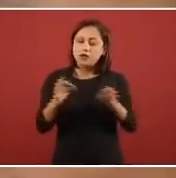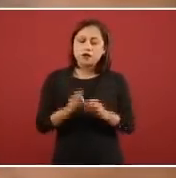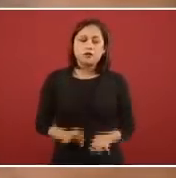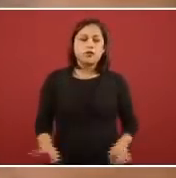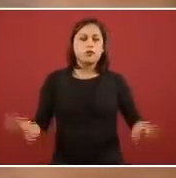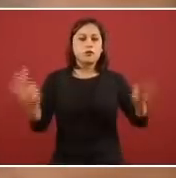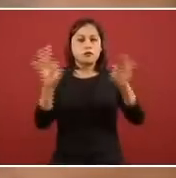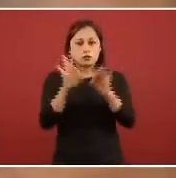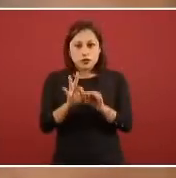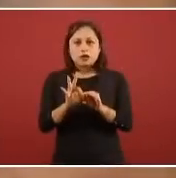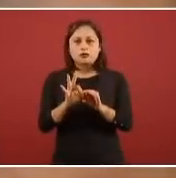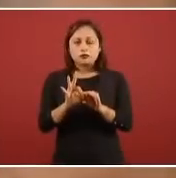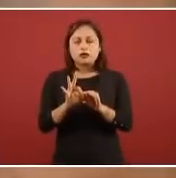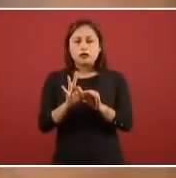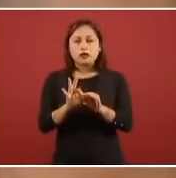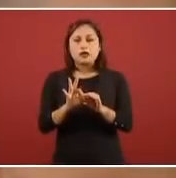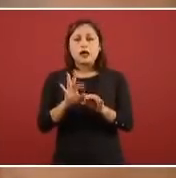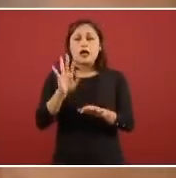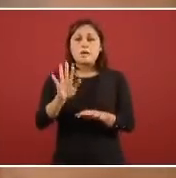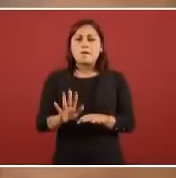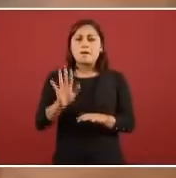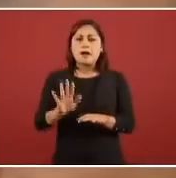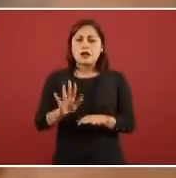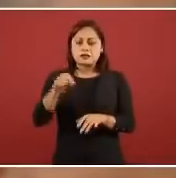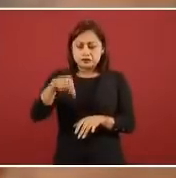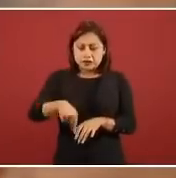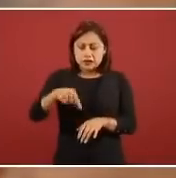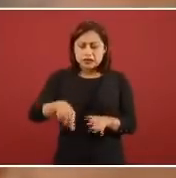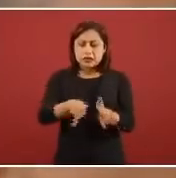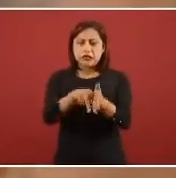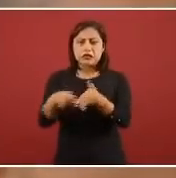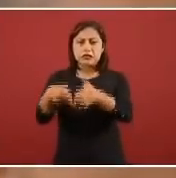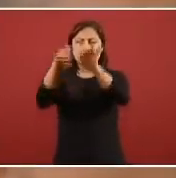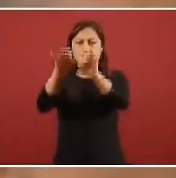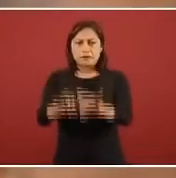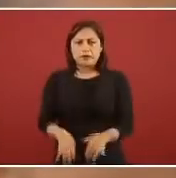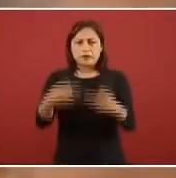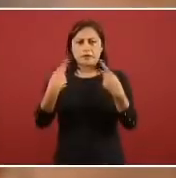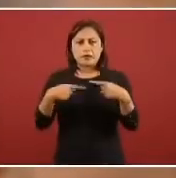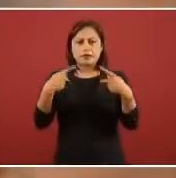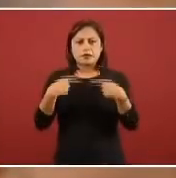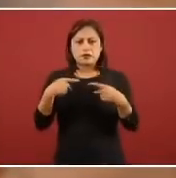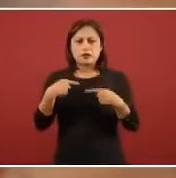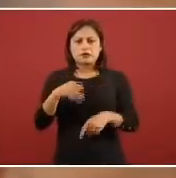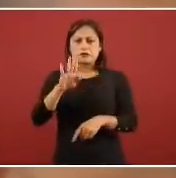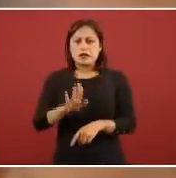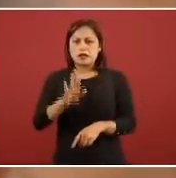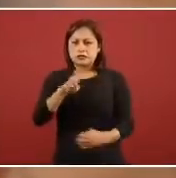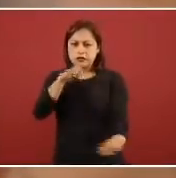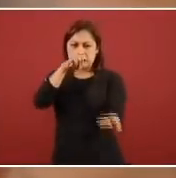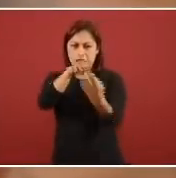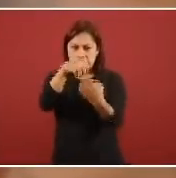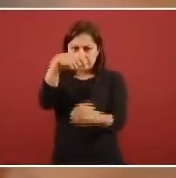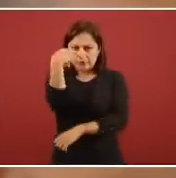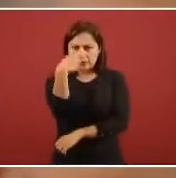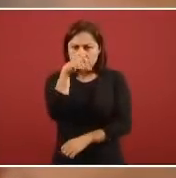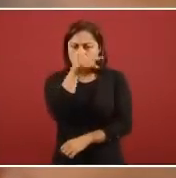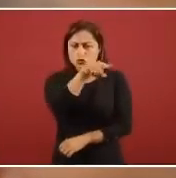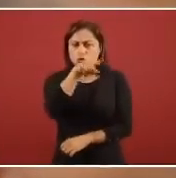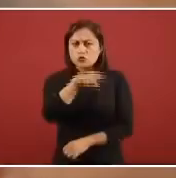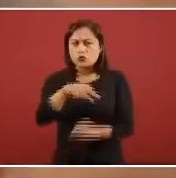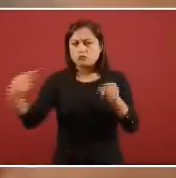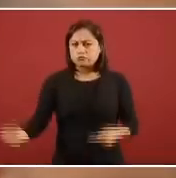los periodistas están viendo como sus enemigos, como sus adversarios, y me parece que el papel de un periodista pues